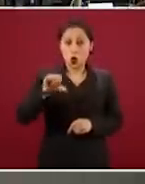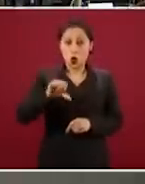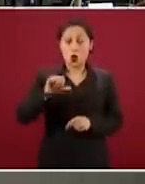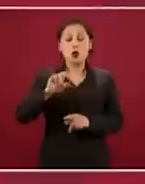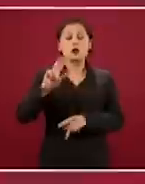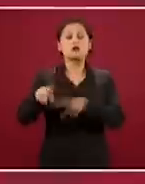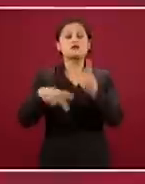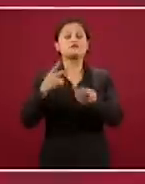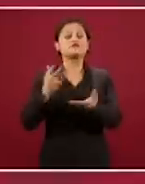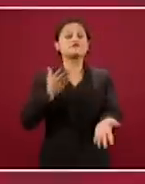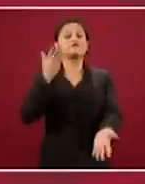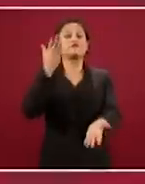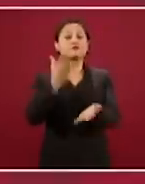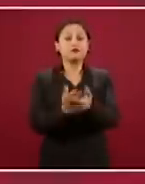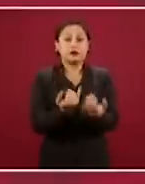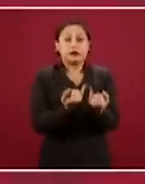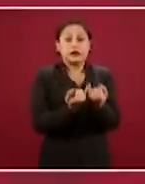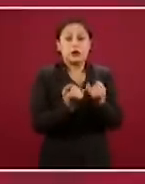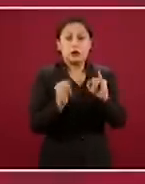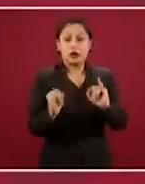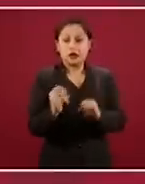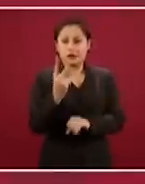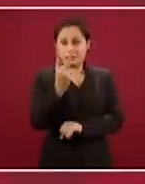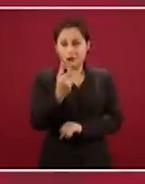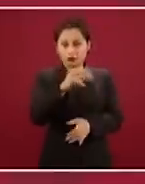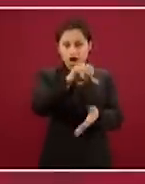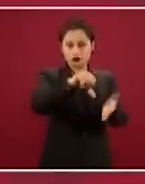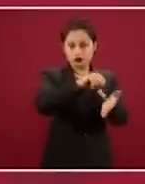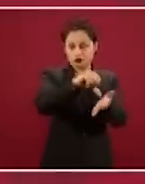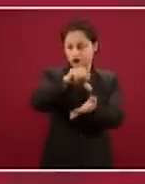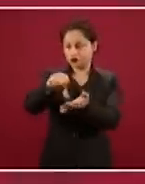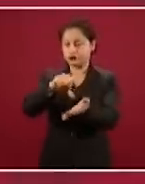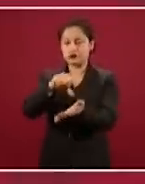mañana dos, pasado mañana dos, pero ya son